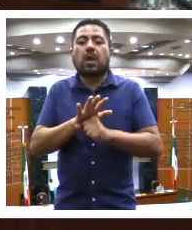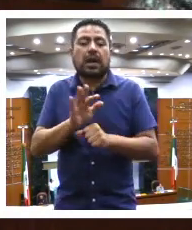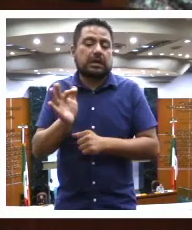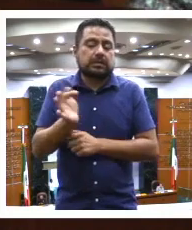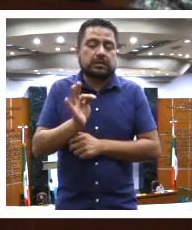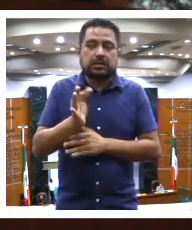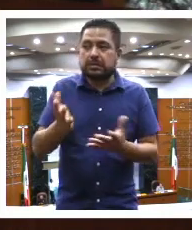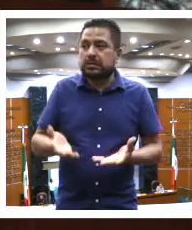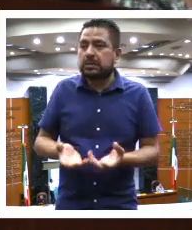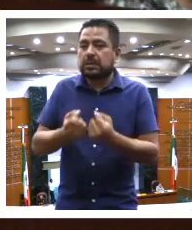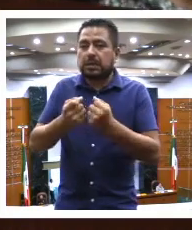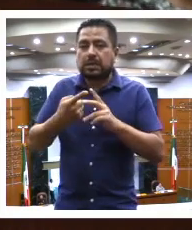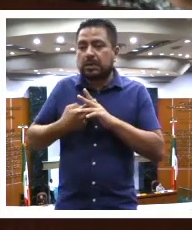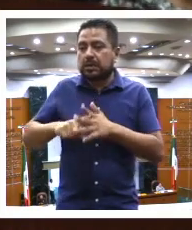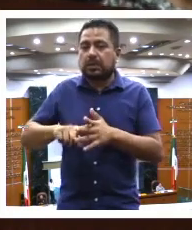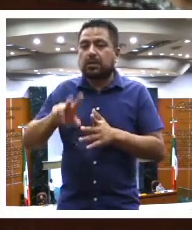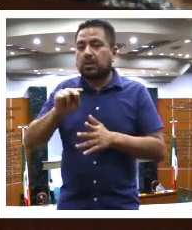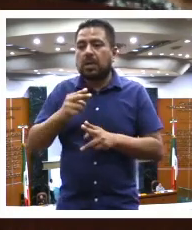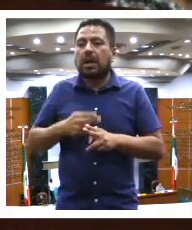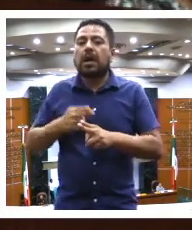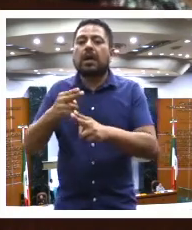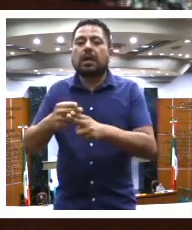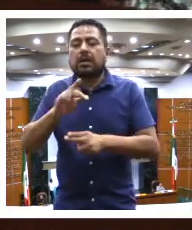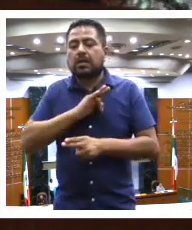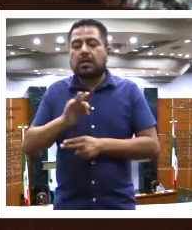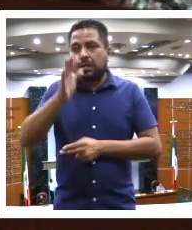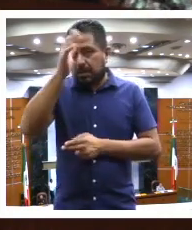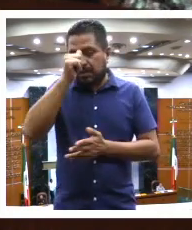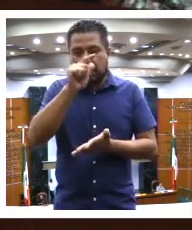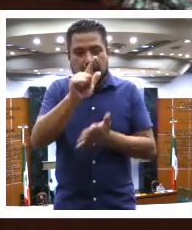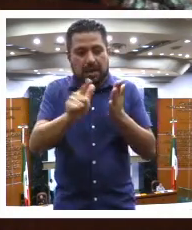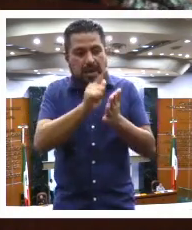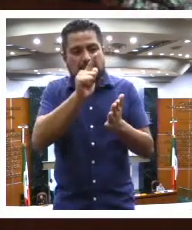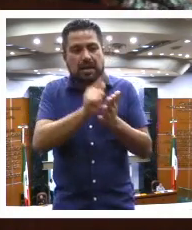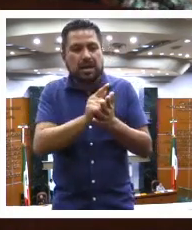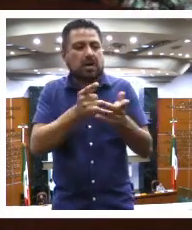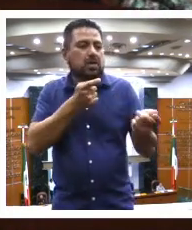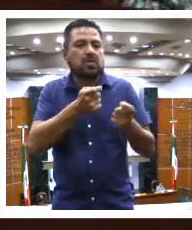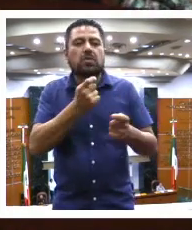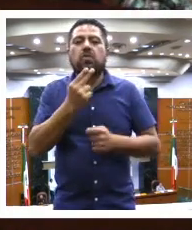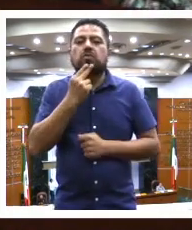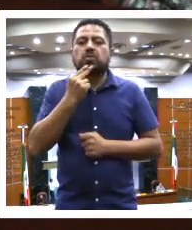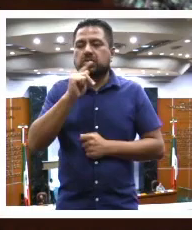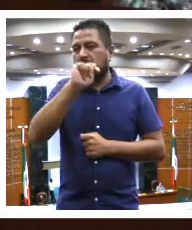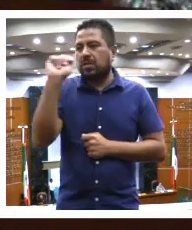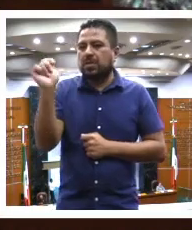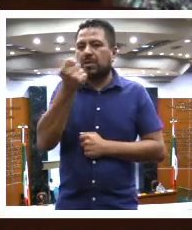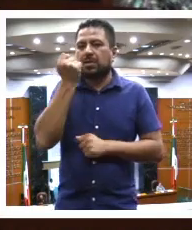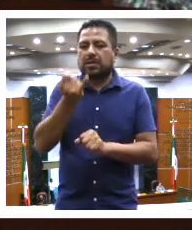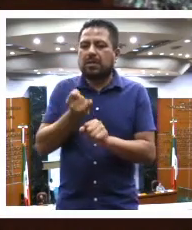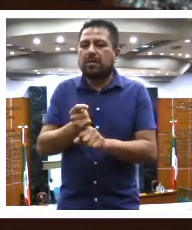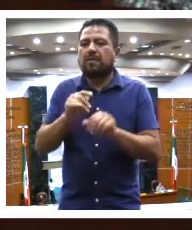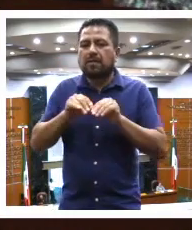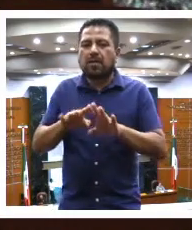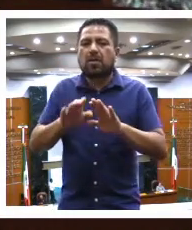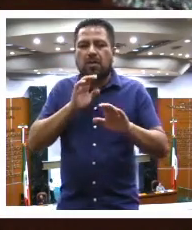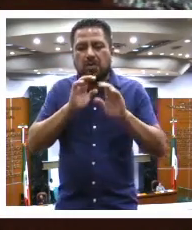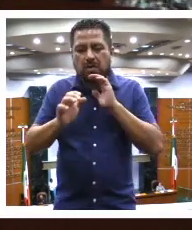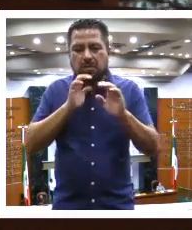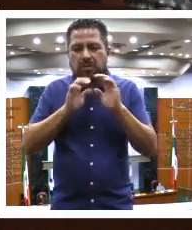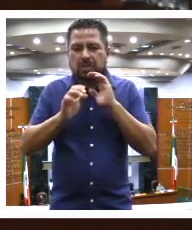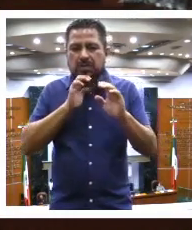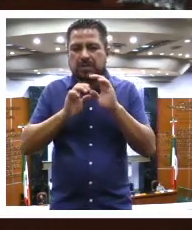salvedad de que no entrará en vigor hasta en dando no está aprobada la ley que regula el uso de las tecnologías de la información y